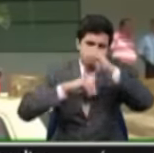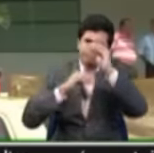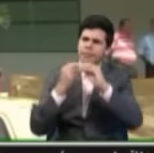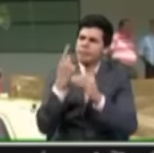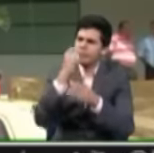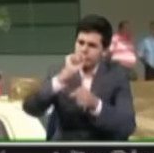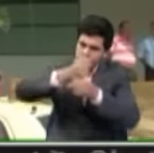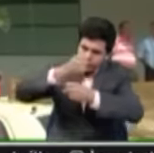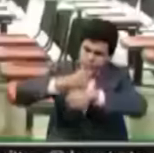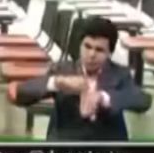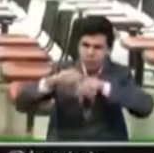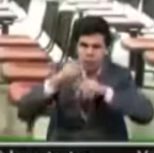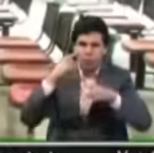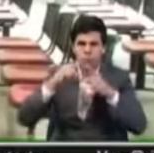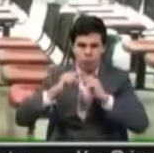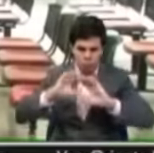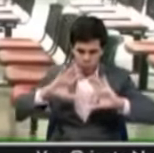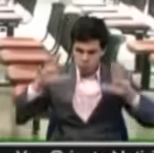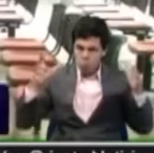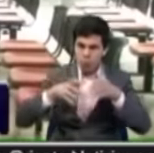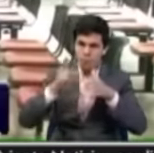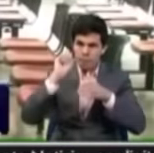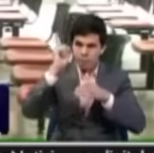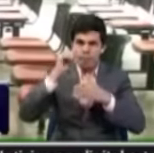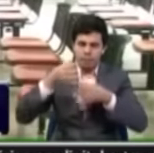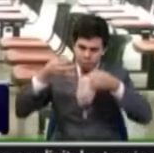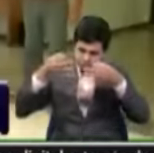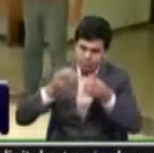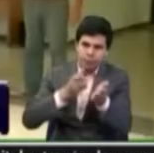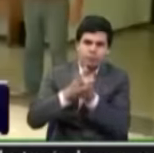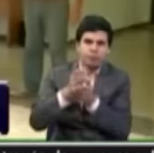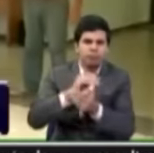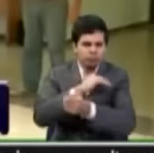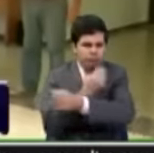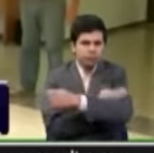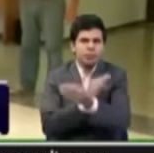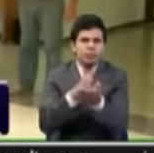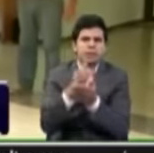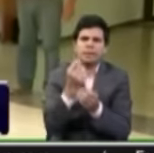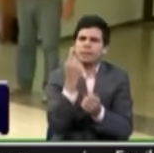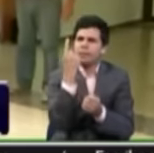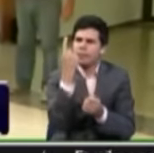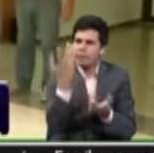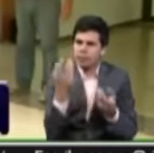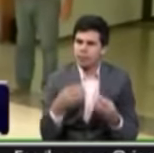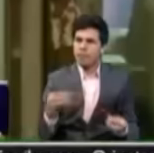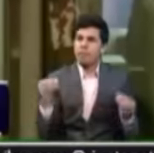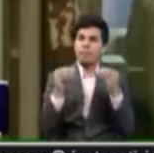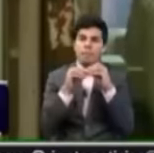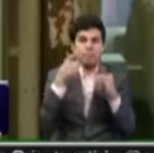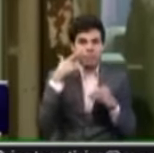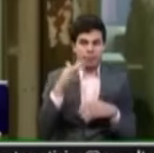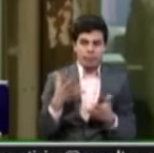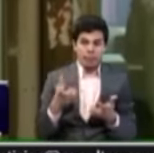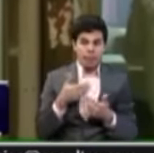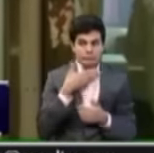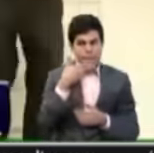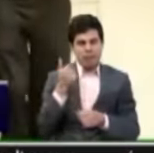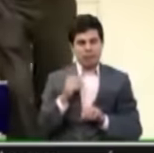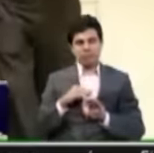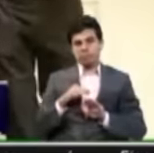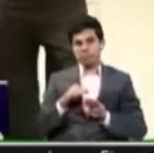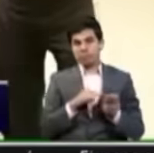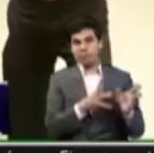se está trabajando para que su organización política se mantenga en el poder. Por el contrario, pareciera que se quiera favorecer